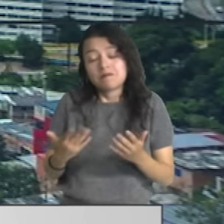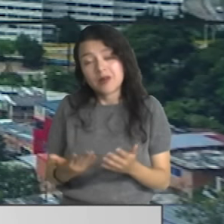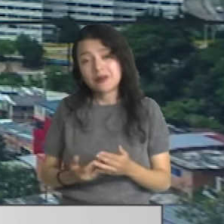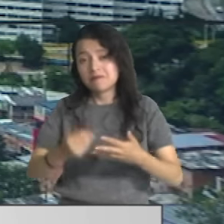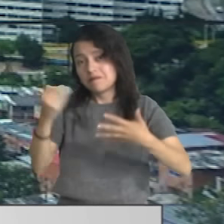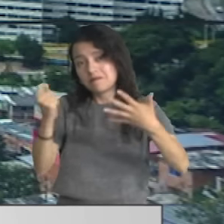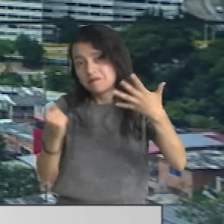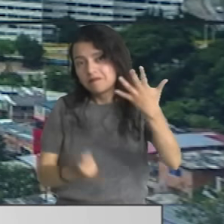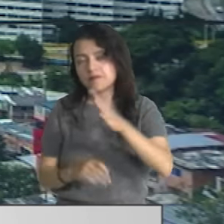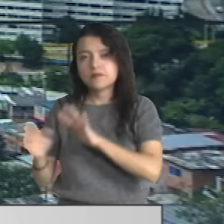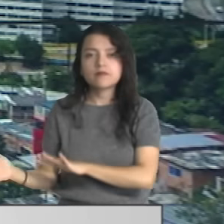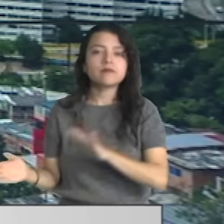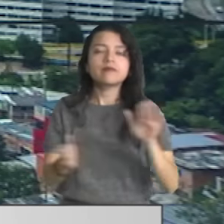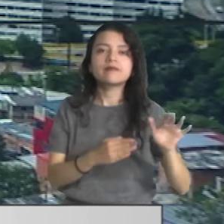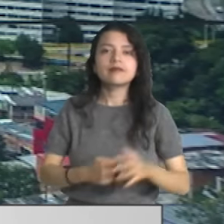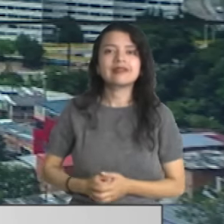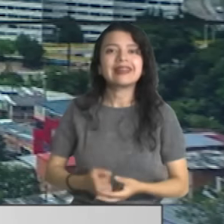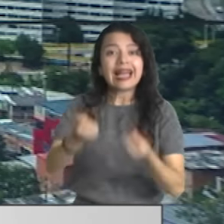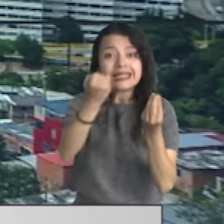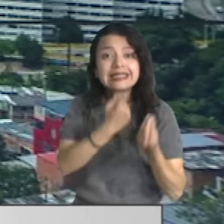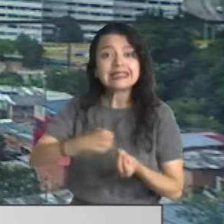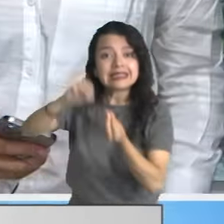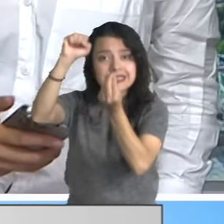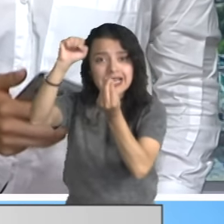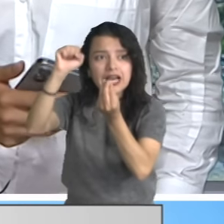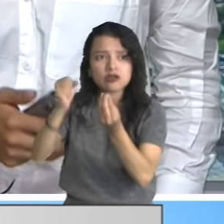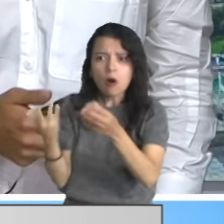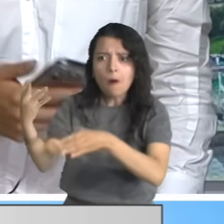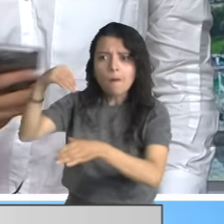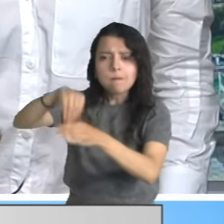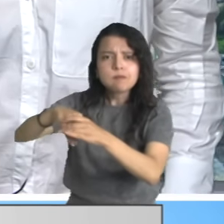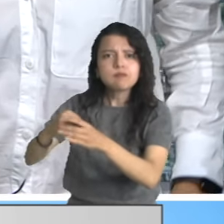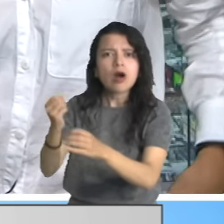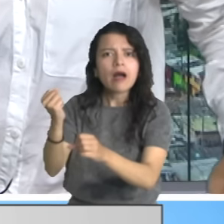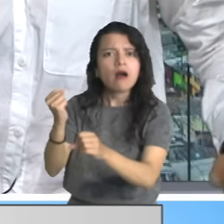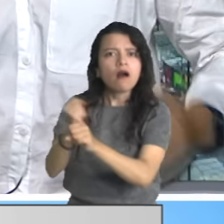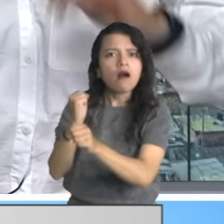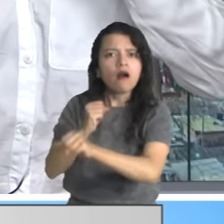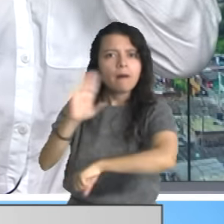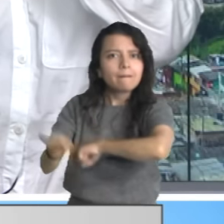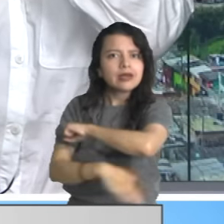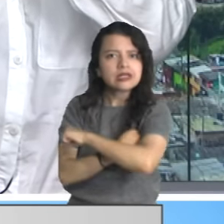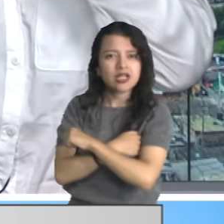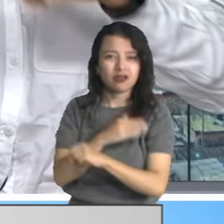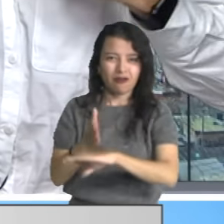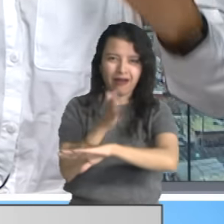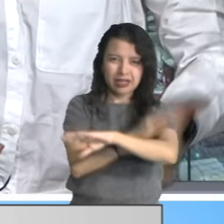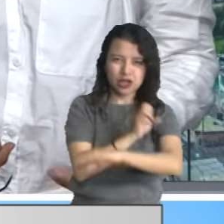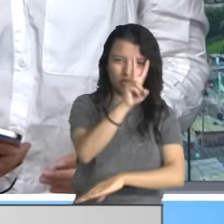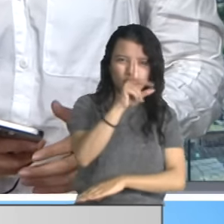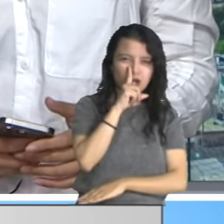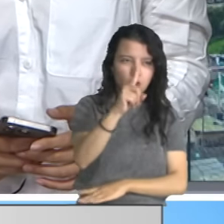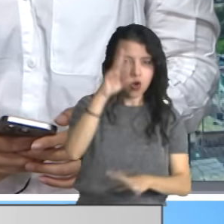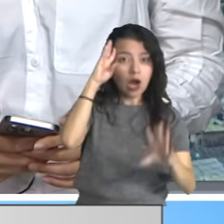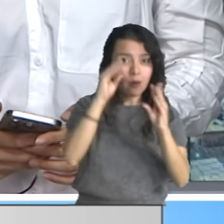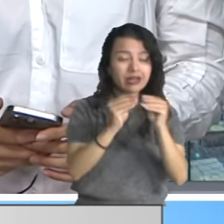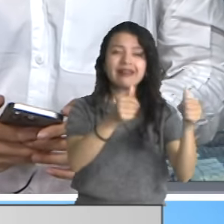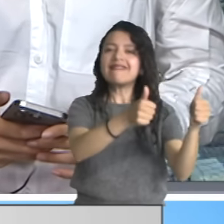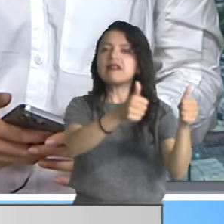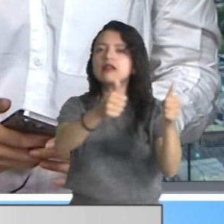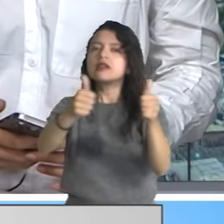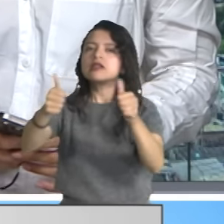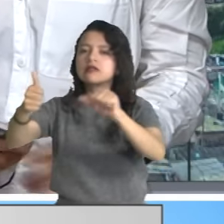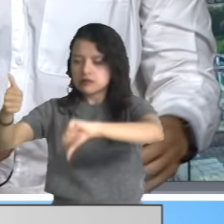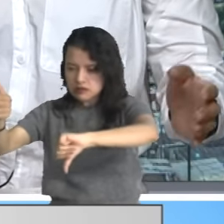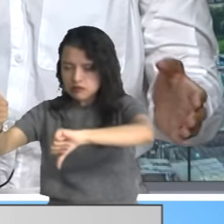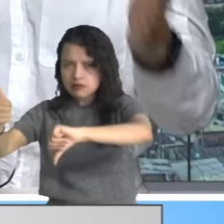complicación en medio de la huelga de sindicatos del Ministerio de Trabajo, pues aunque habían llegado a un acuerdo el pasado 2 de julio, nuevamente aseguran los